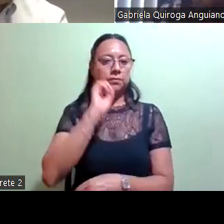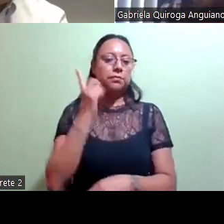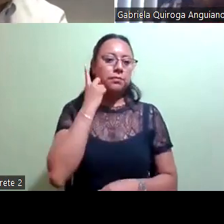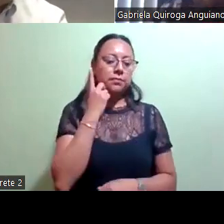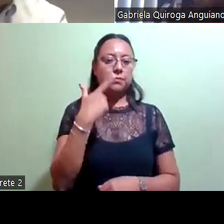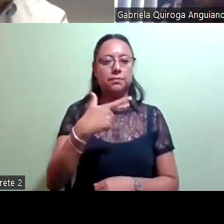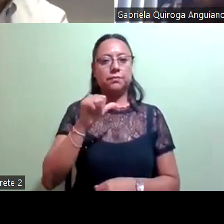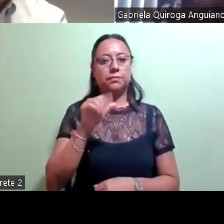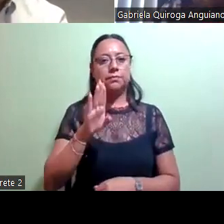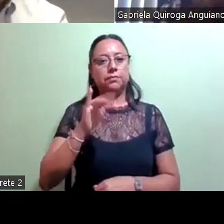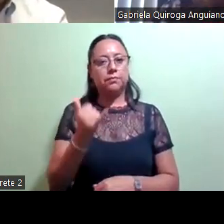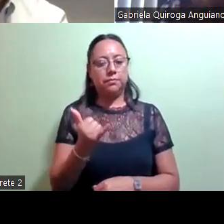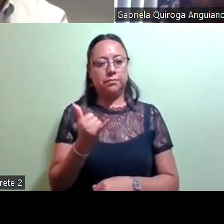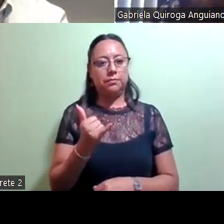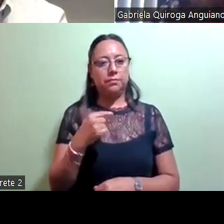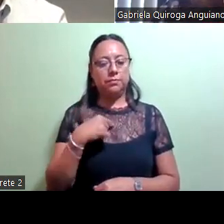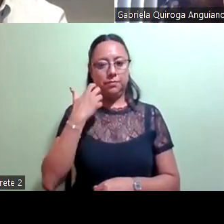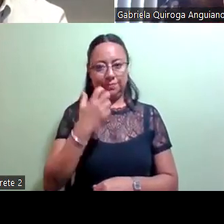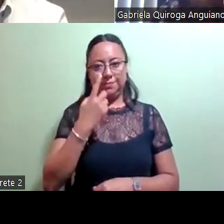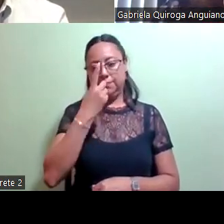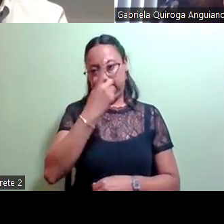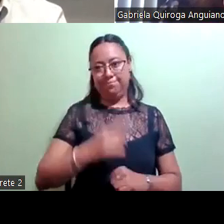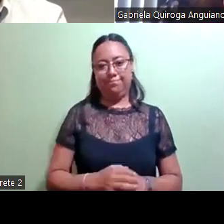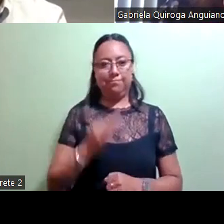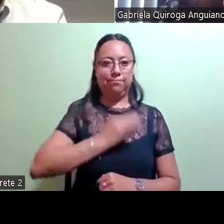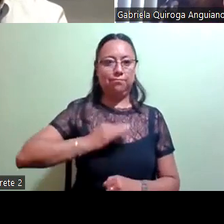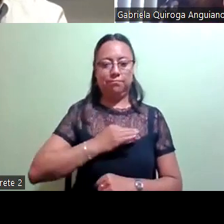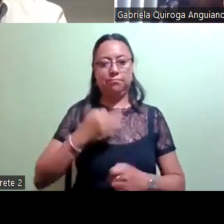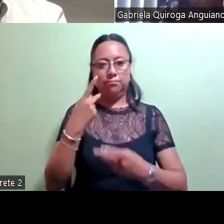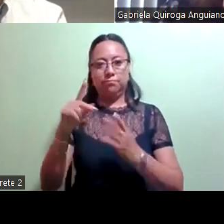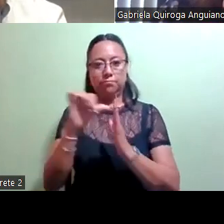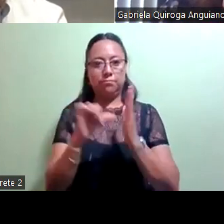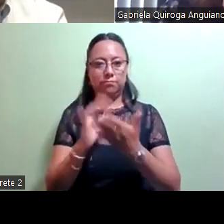Quiero decirle que la felicito por estas reservas, de verdad se lo digo.